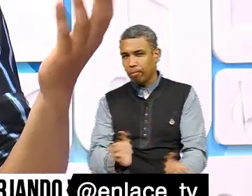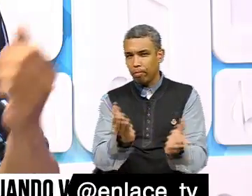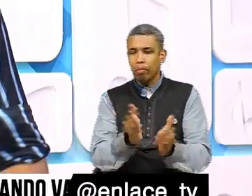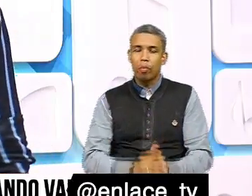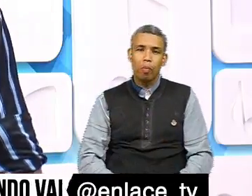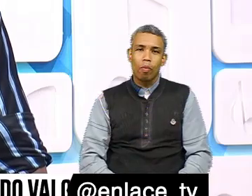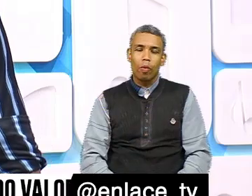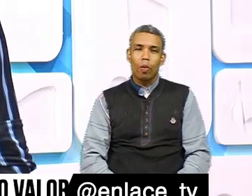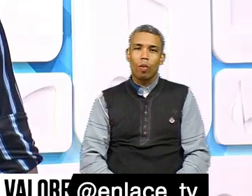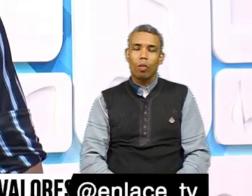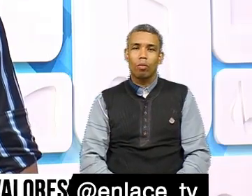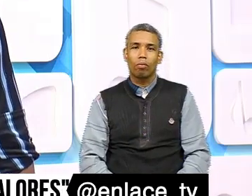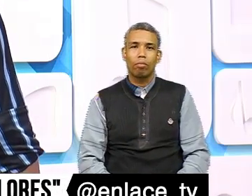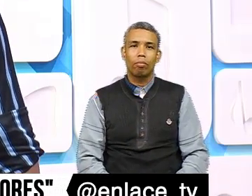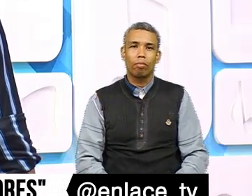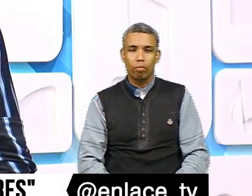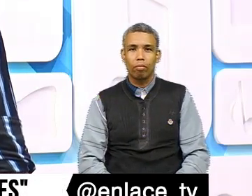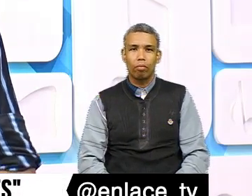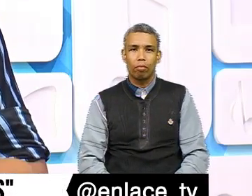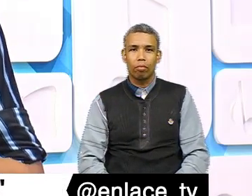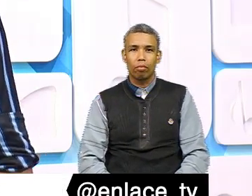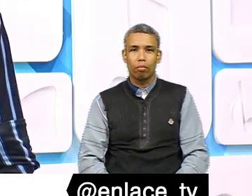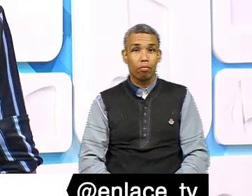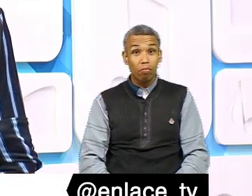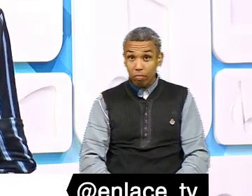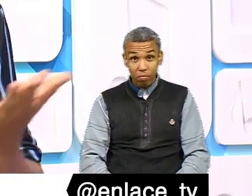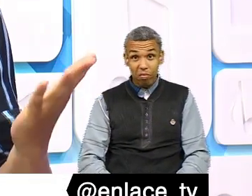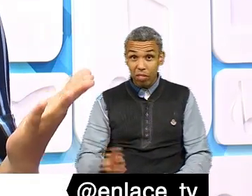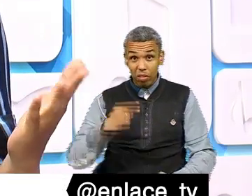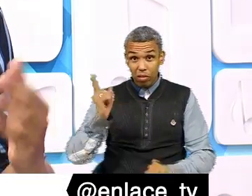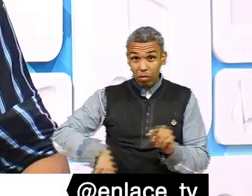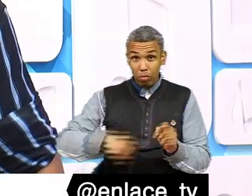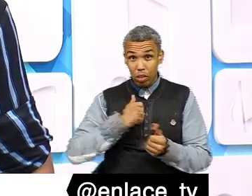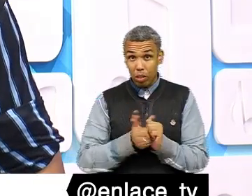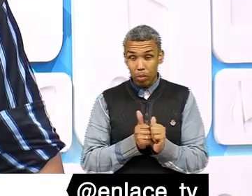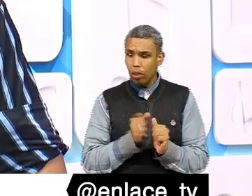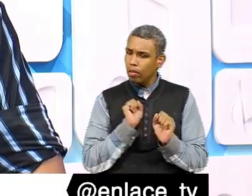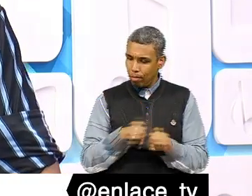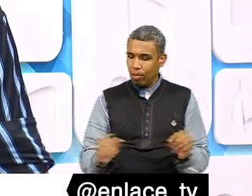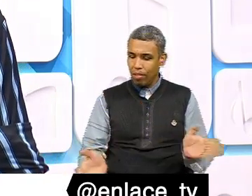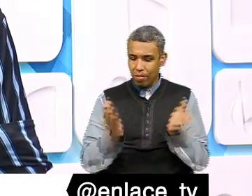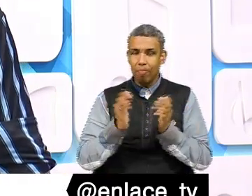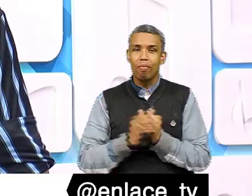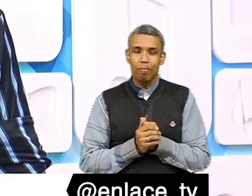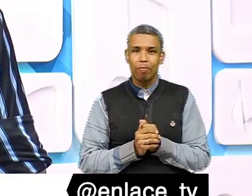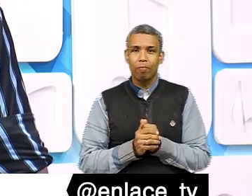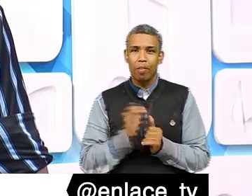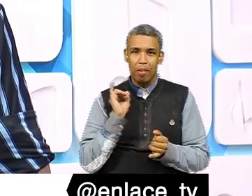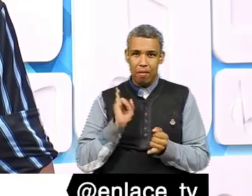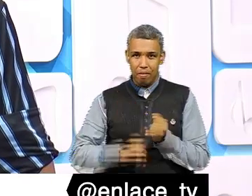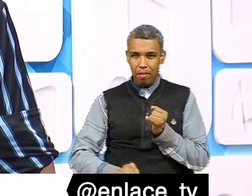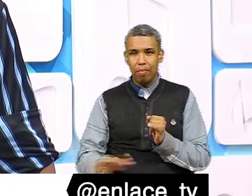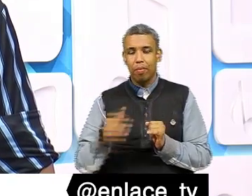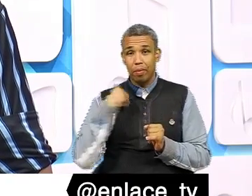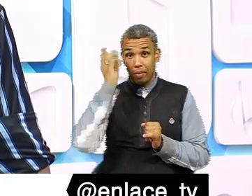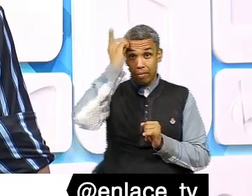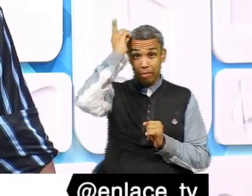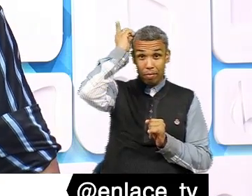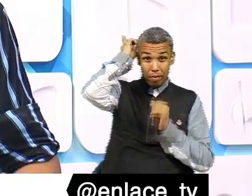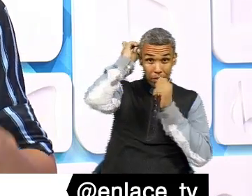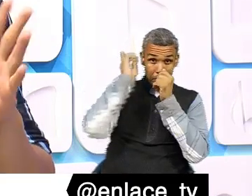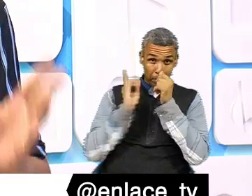Ya ven, en Barranca Bermeja no hay excusa para no hacer deporte. Terminamos en La Mira contándoles que el alcalde de Barranca Bermeja, Darío